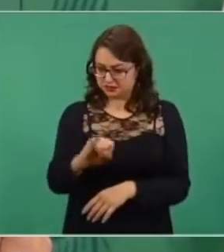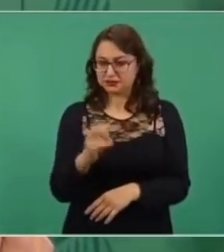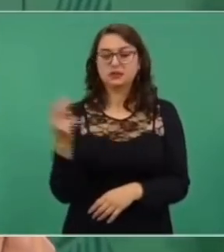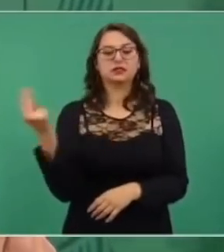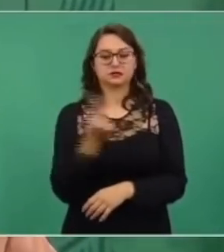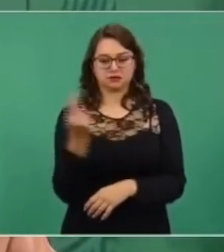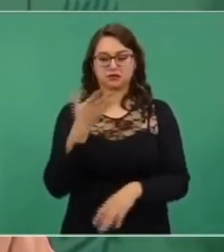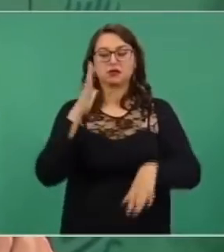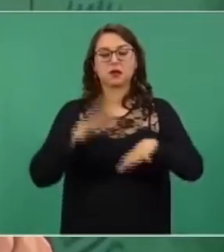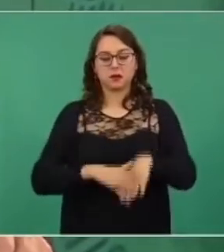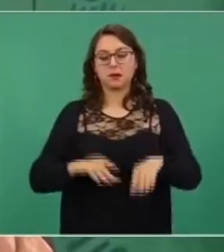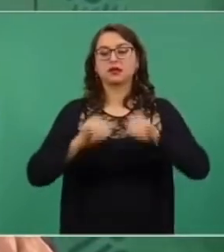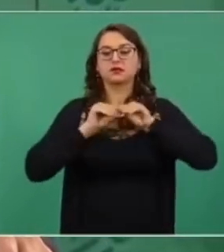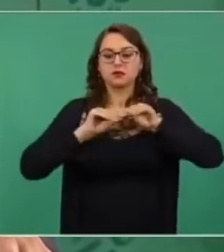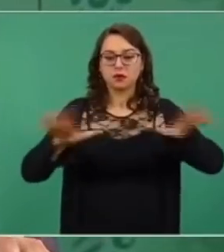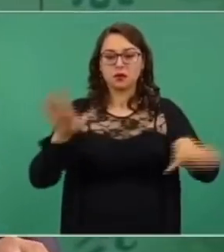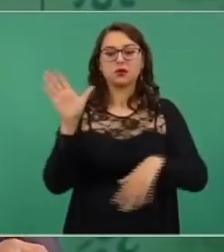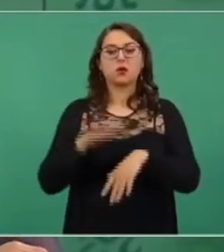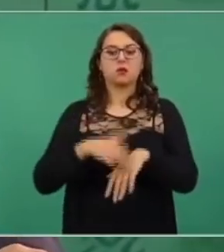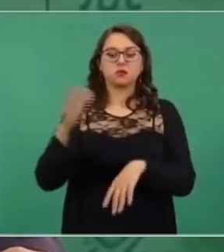la reforma energética